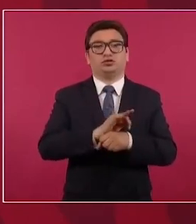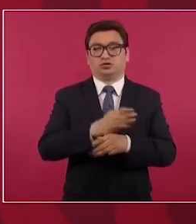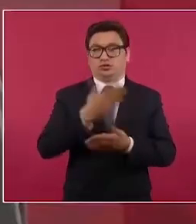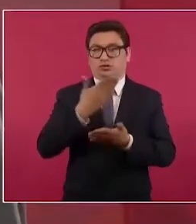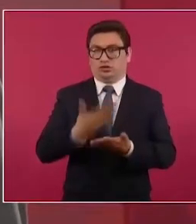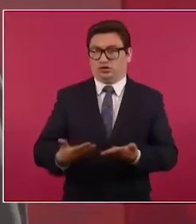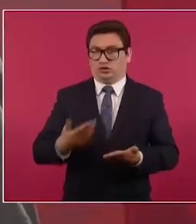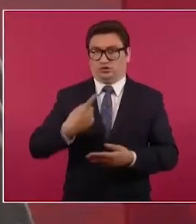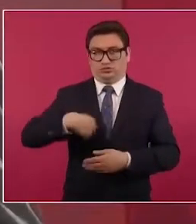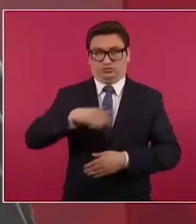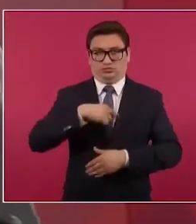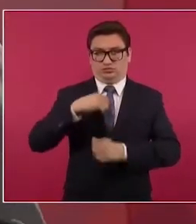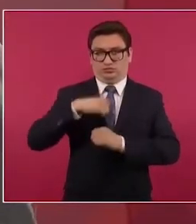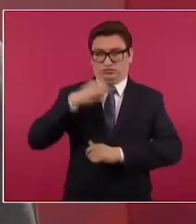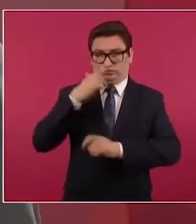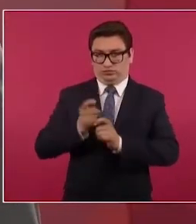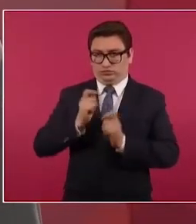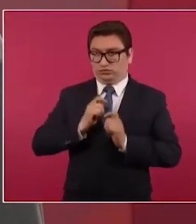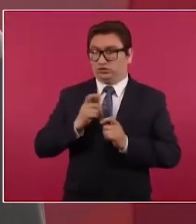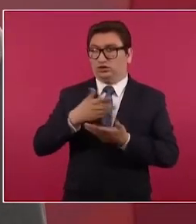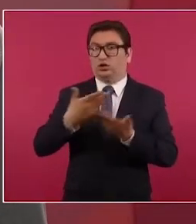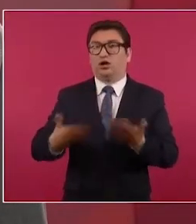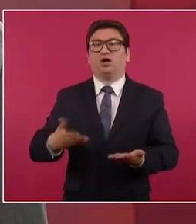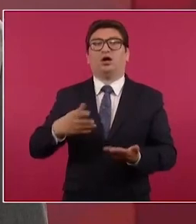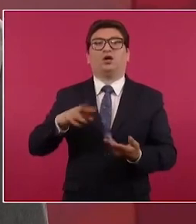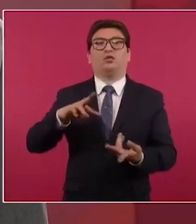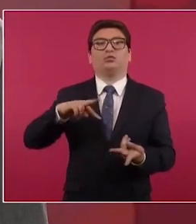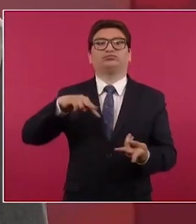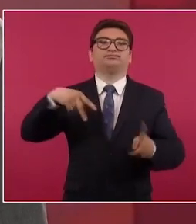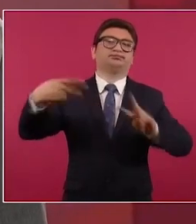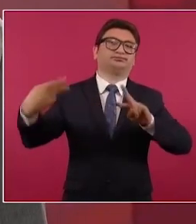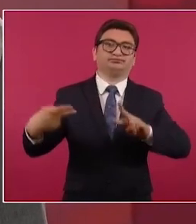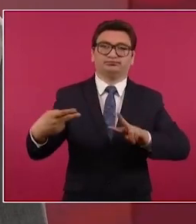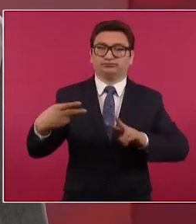nosotros ya están en contra.